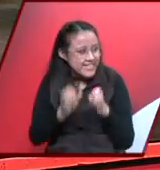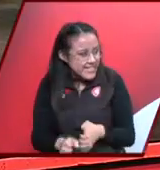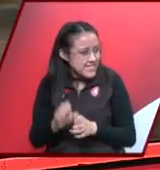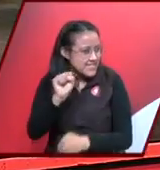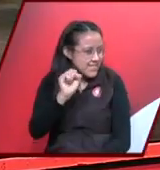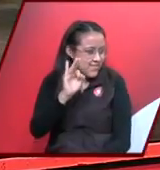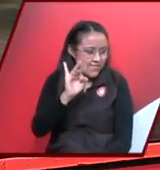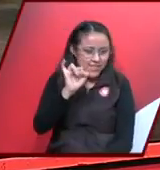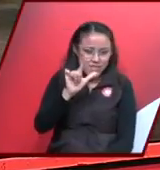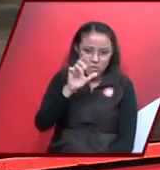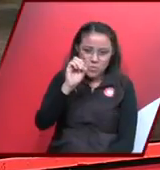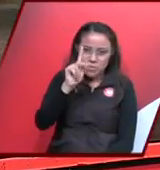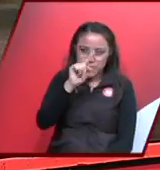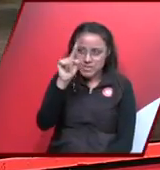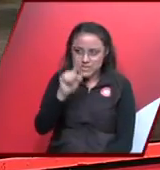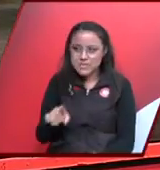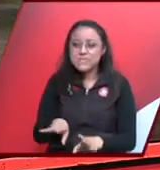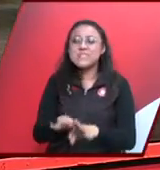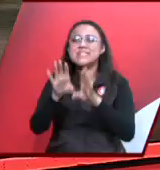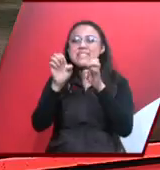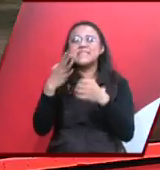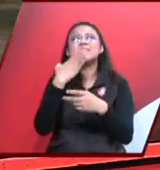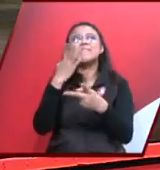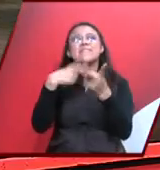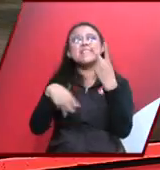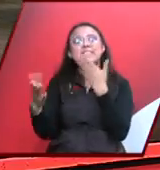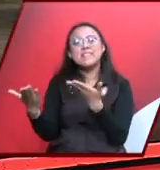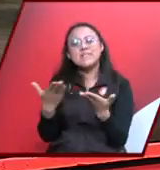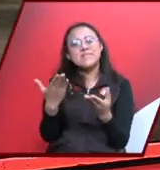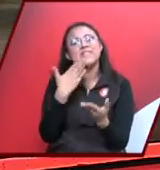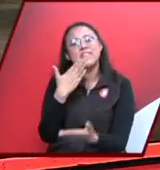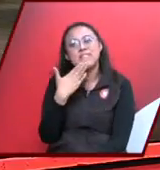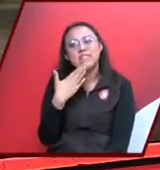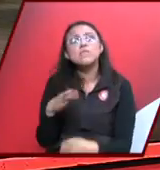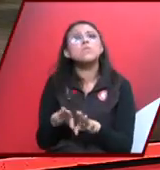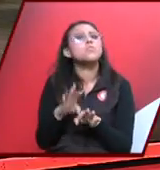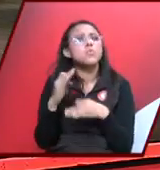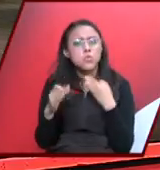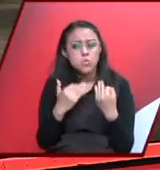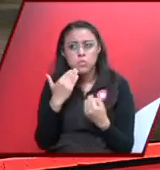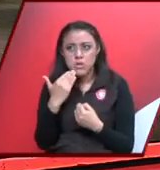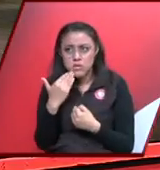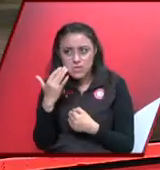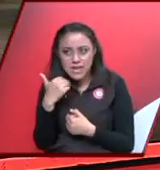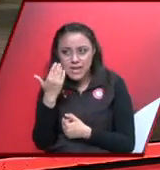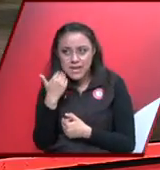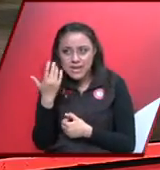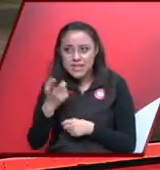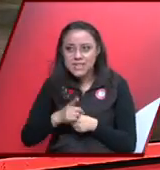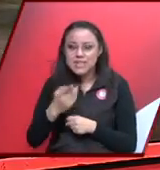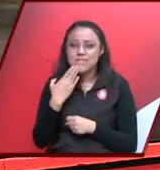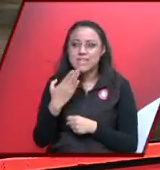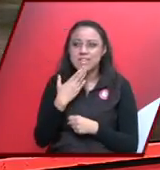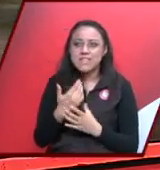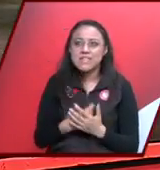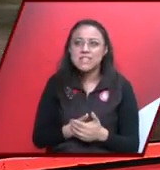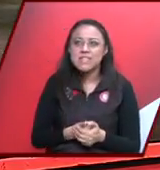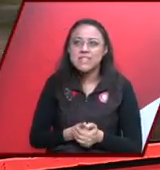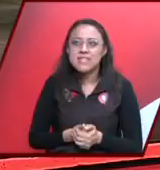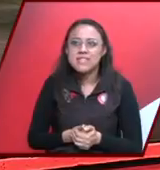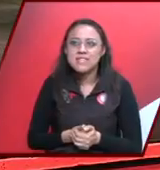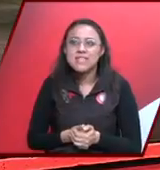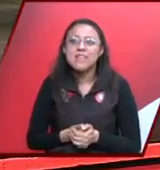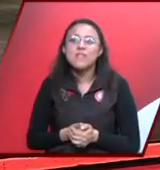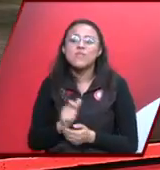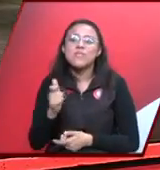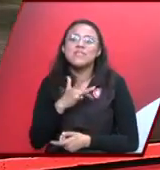López, directora del Círculo Editorial Azteca? Bienvenida. Muy bien, mi querido Jorge. ¿Cómo va todo? Muy bien. Muy alegre desde hace días. Ah, uno así